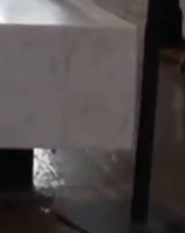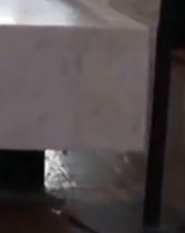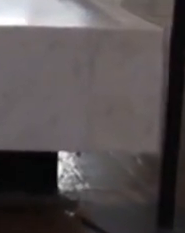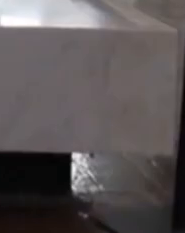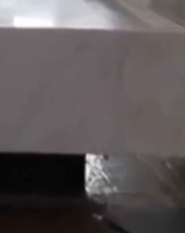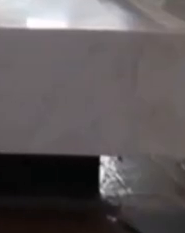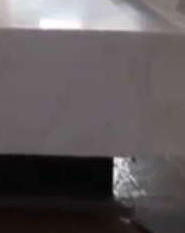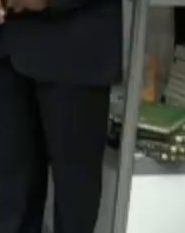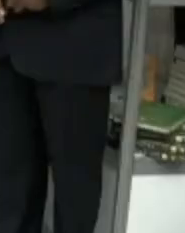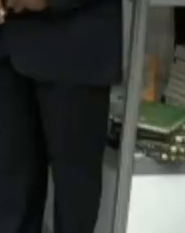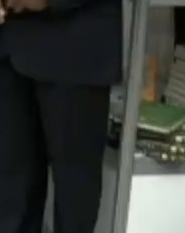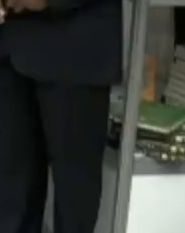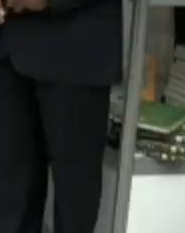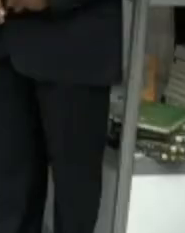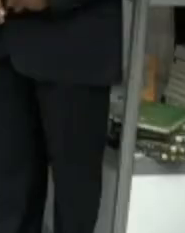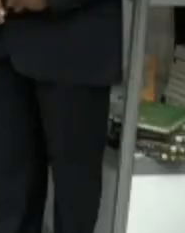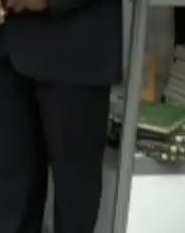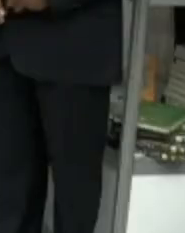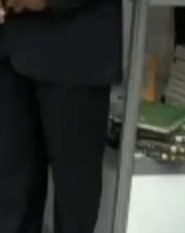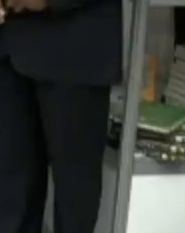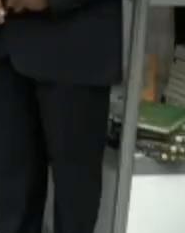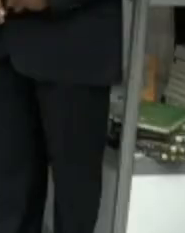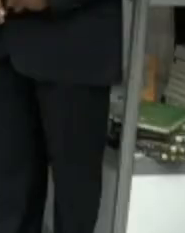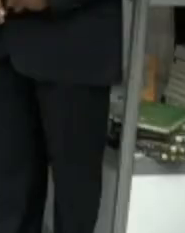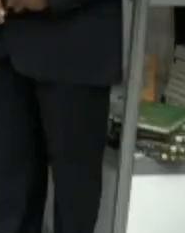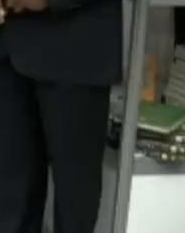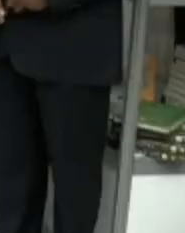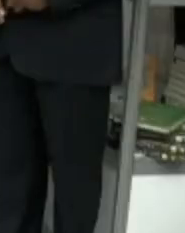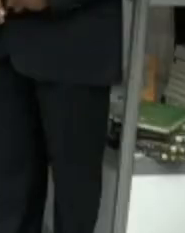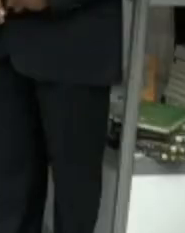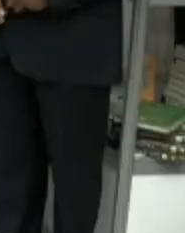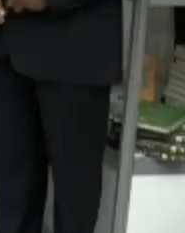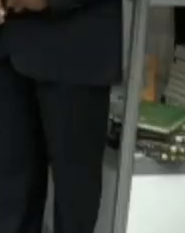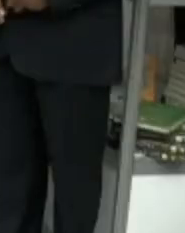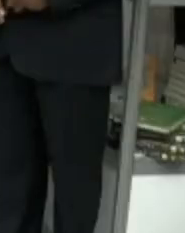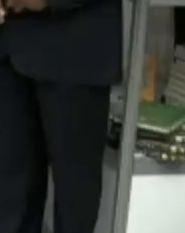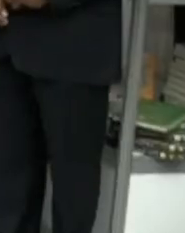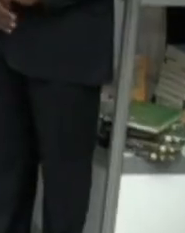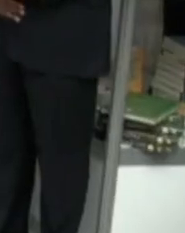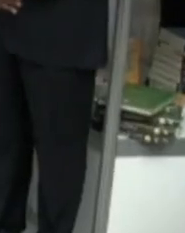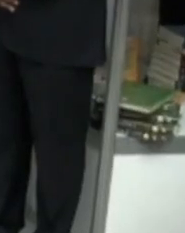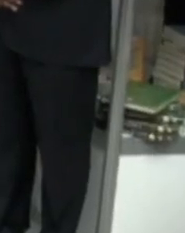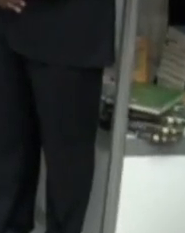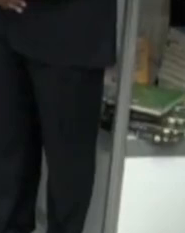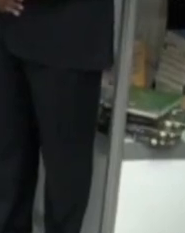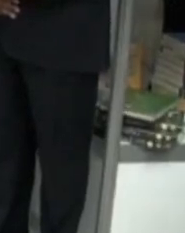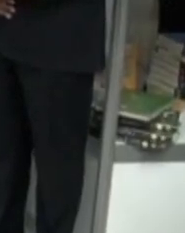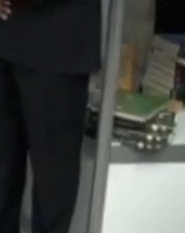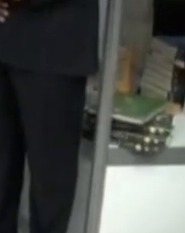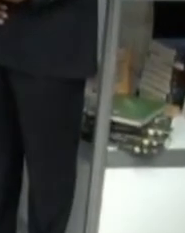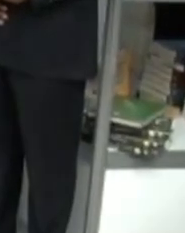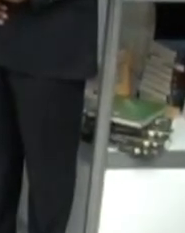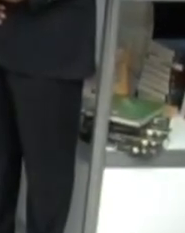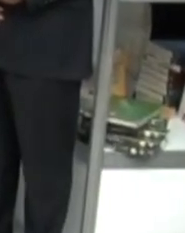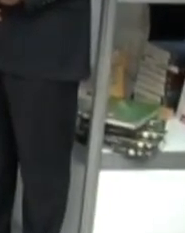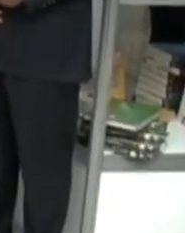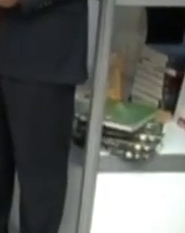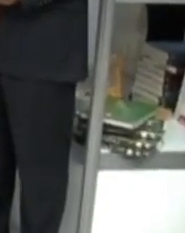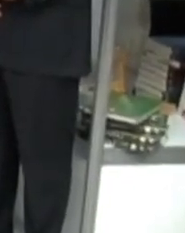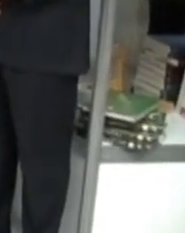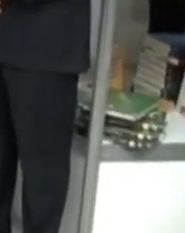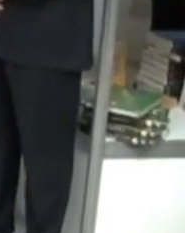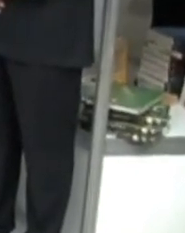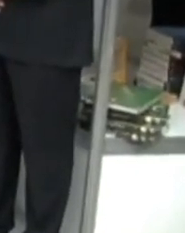están presentando también sus novedades editoriales. Así también el canal del Poder Judicial de la Federación puso un stand donde